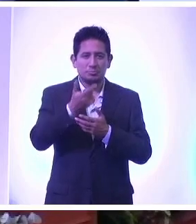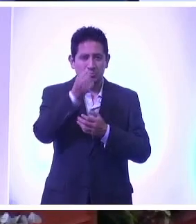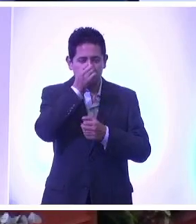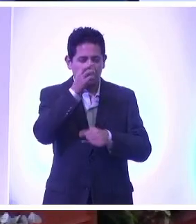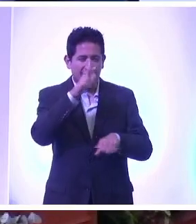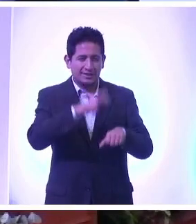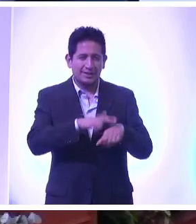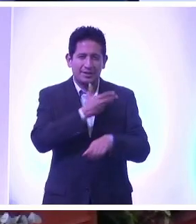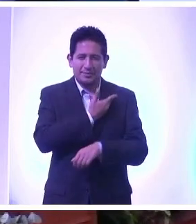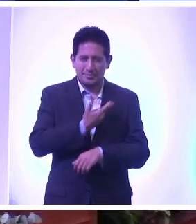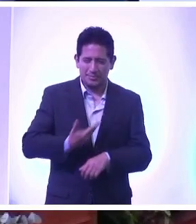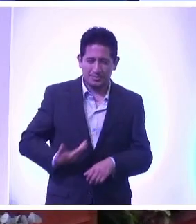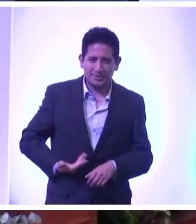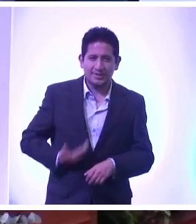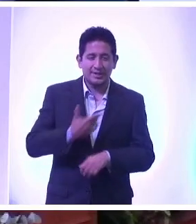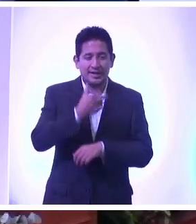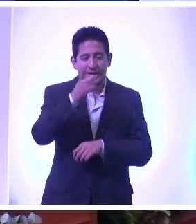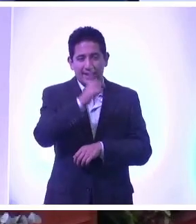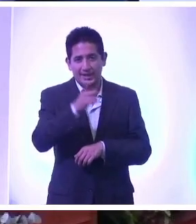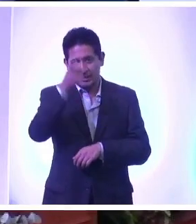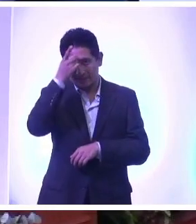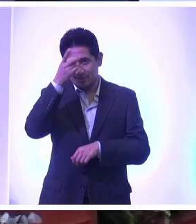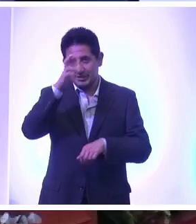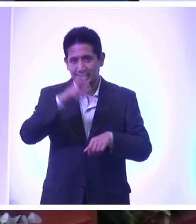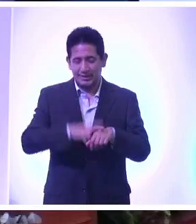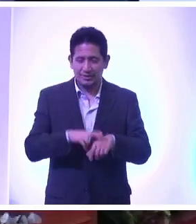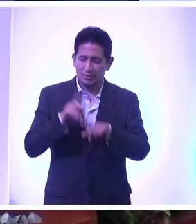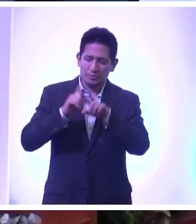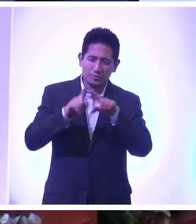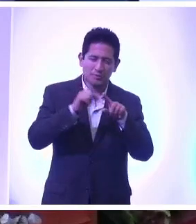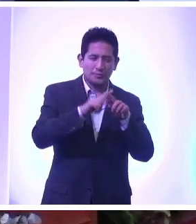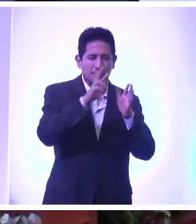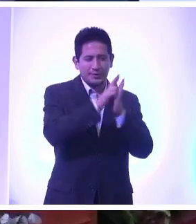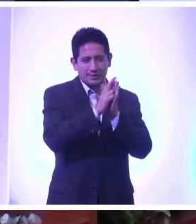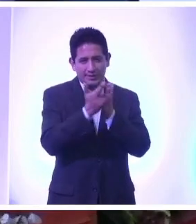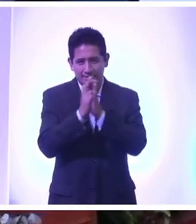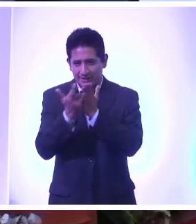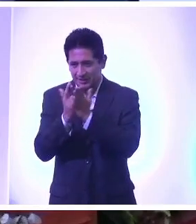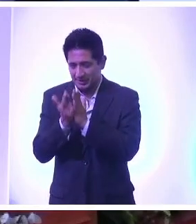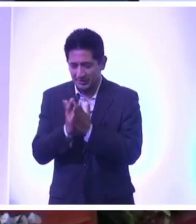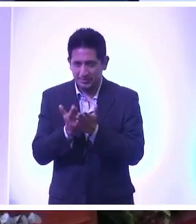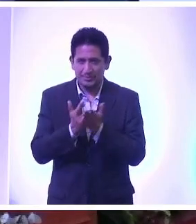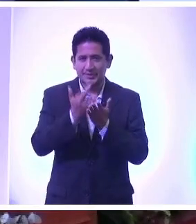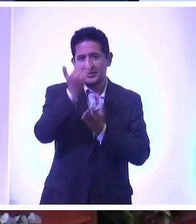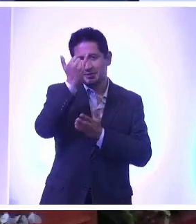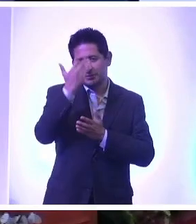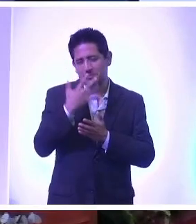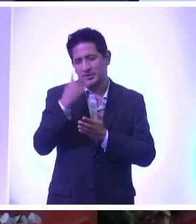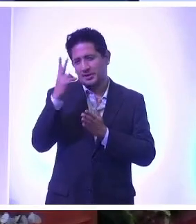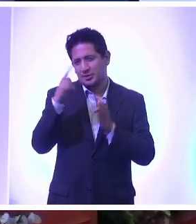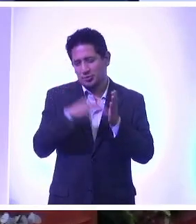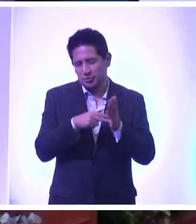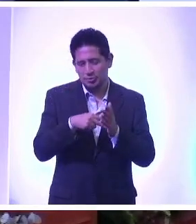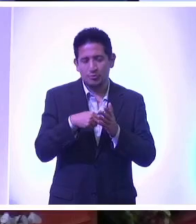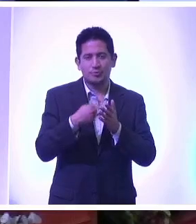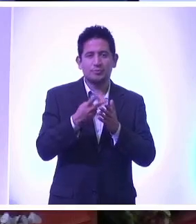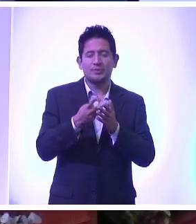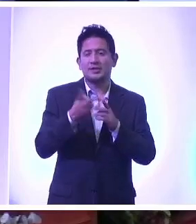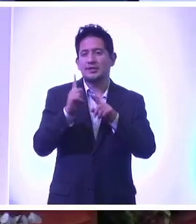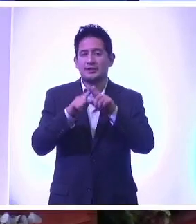director de la Revista el cartón praxis y editor de la revista imagen 2000 y el periódico tourist